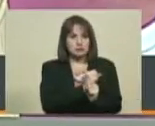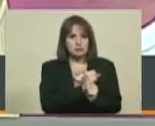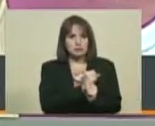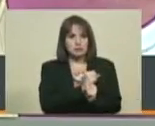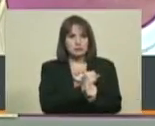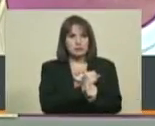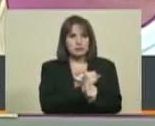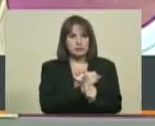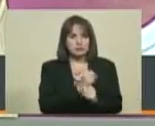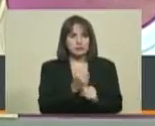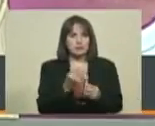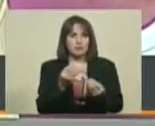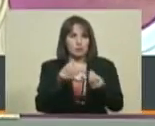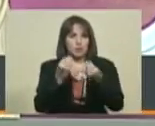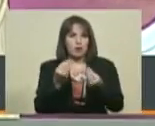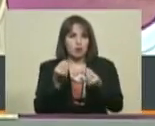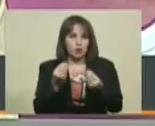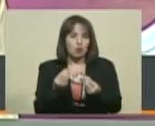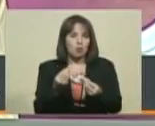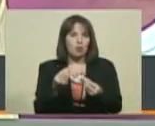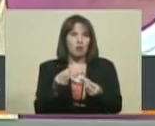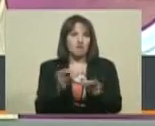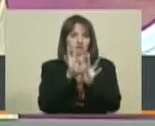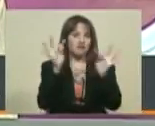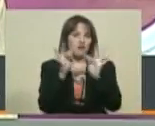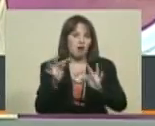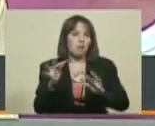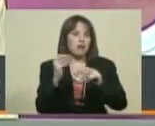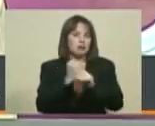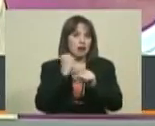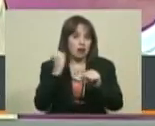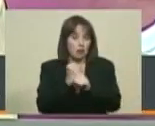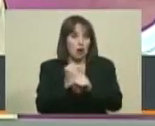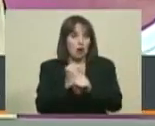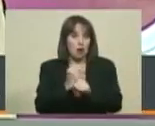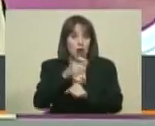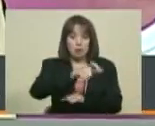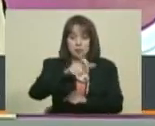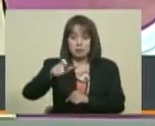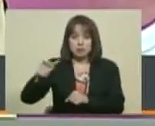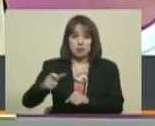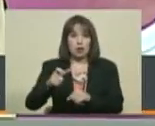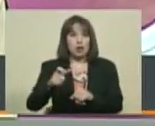contagiante de trabajo, la clase obrera fue